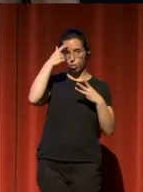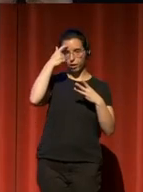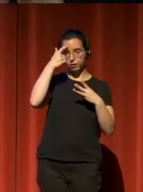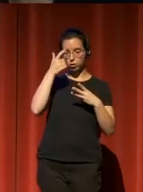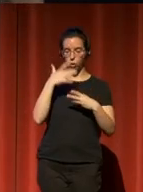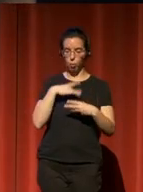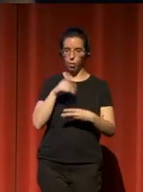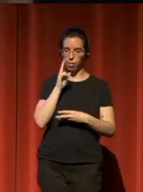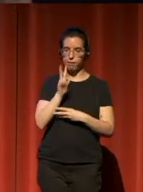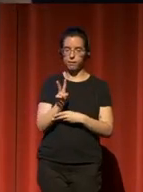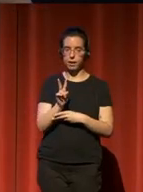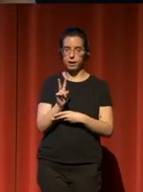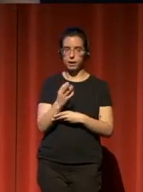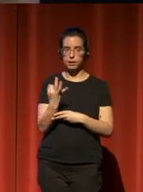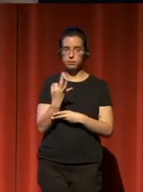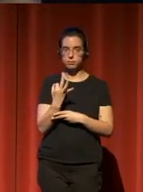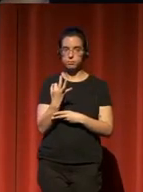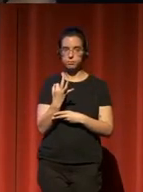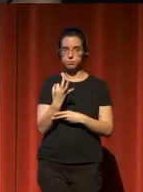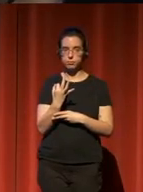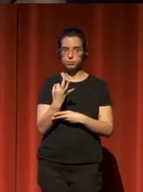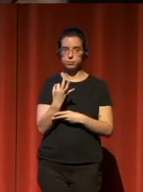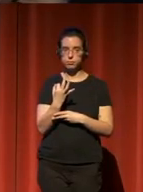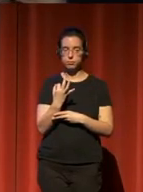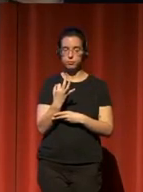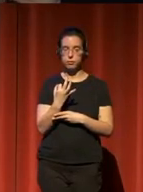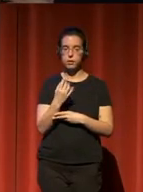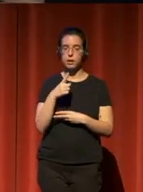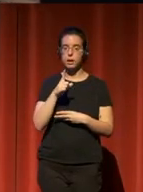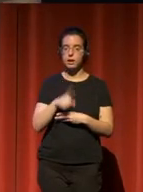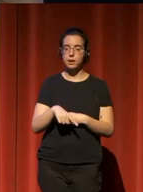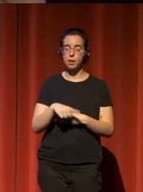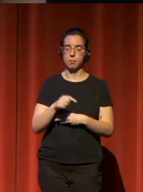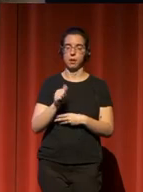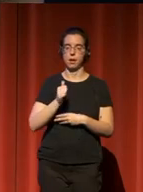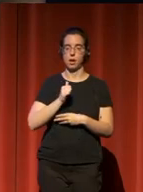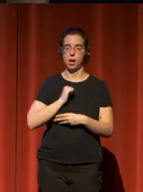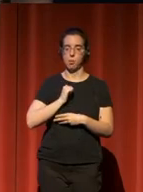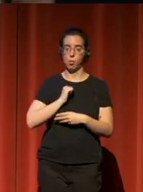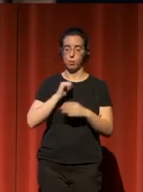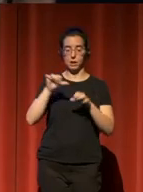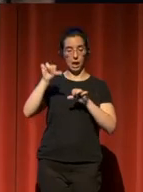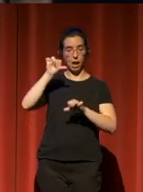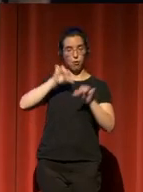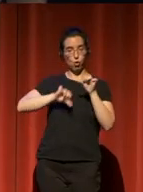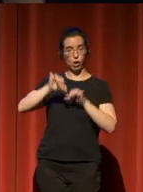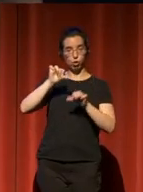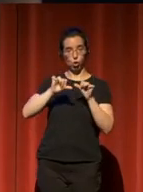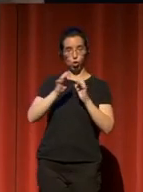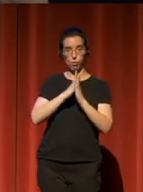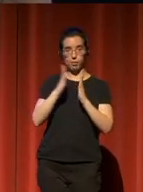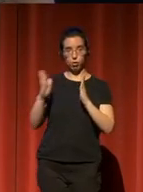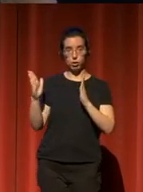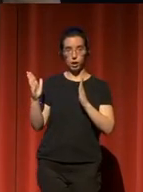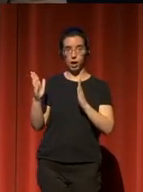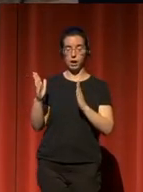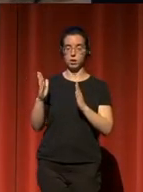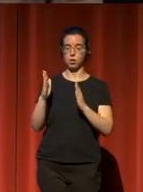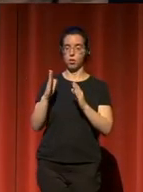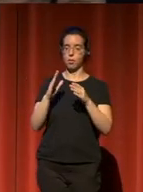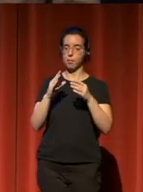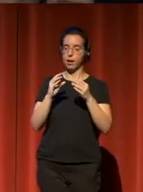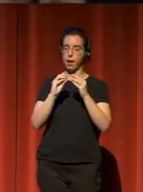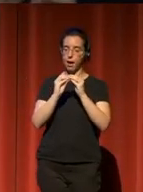ver eh es que eh También se aprovechan los laboratorios bibliotecarios para Ah como generar esta